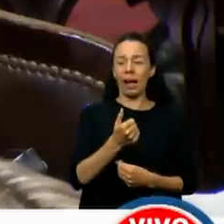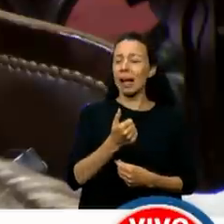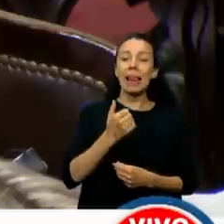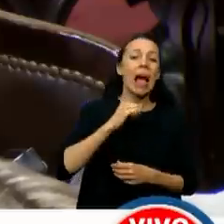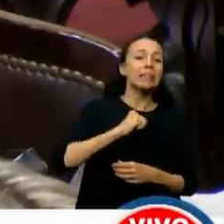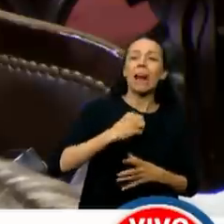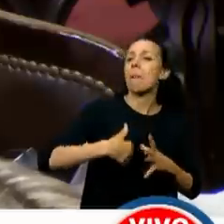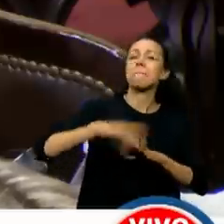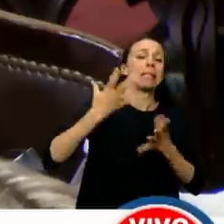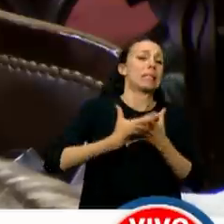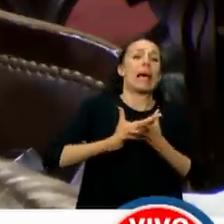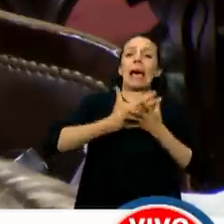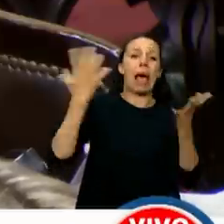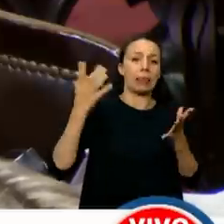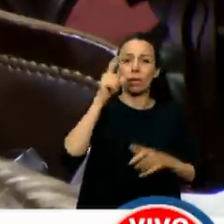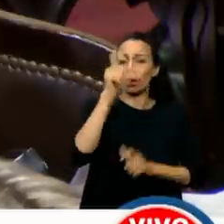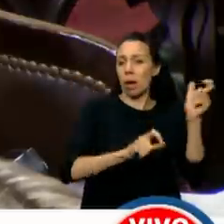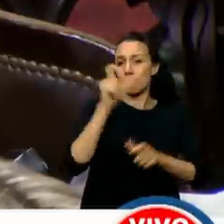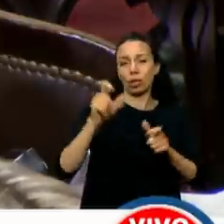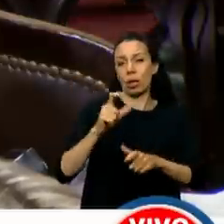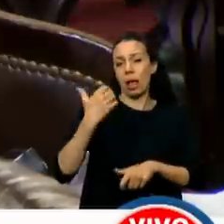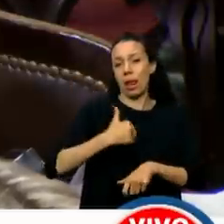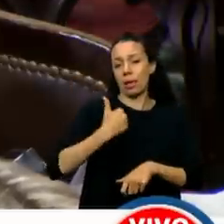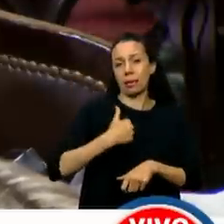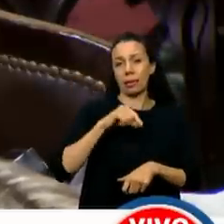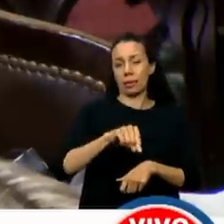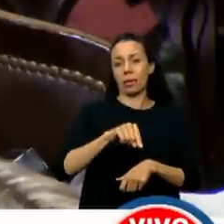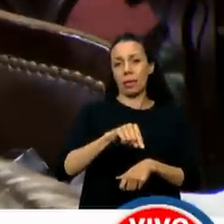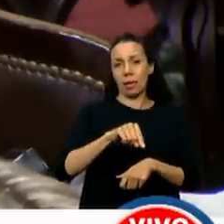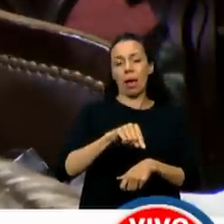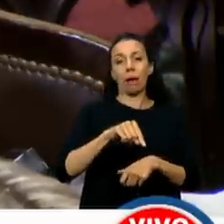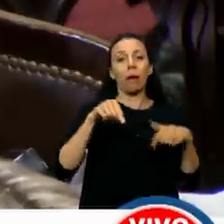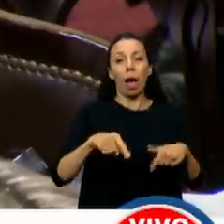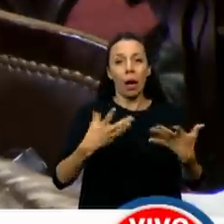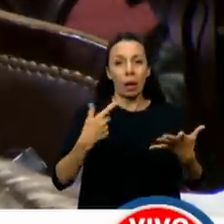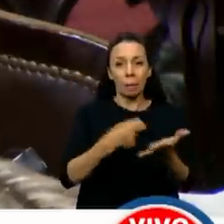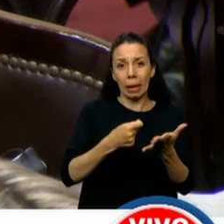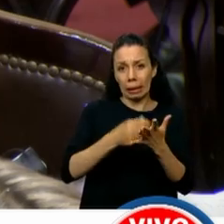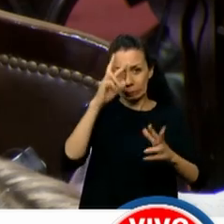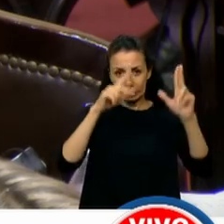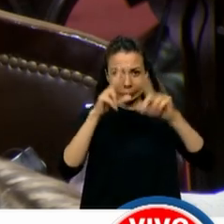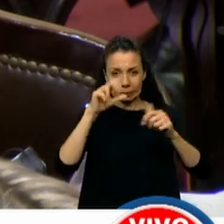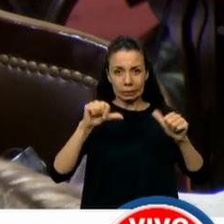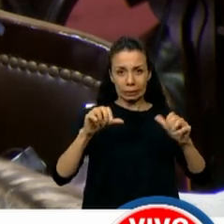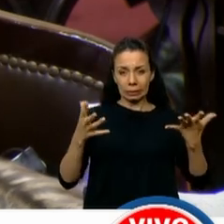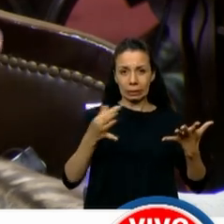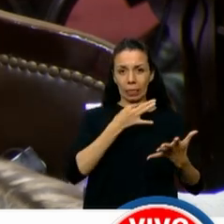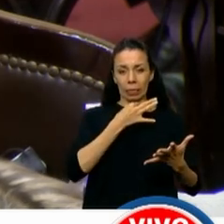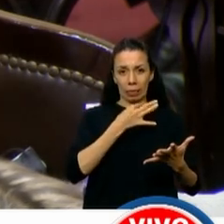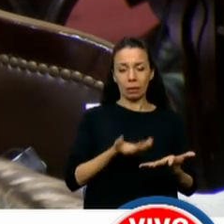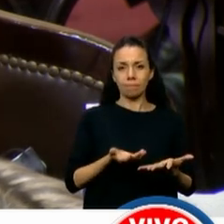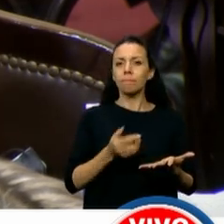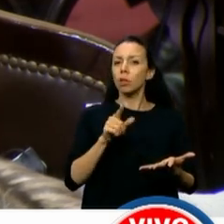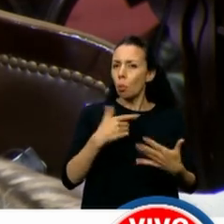que hicieron con los ciudadanos argentinos y argentinas que ahora no saben cómo hacer con esos créditos y así puedo seguir